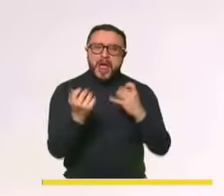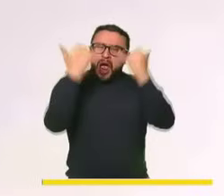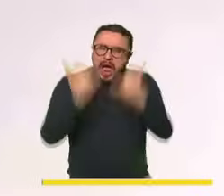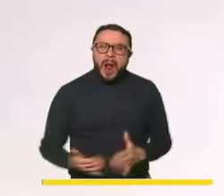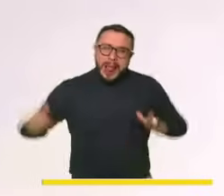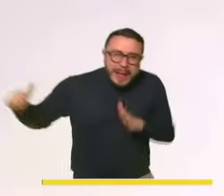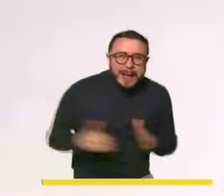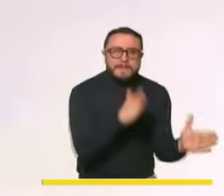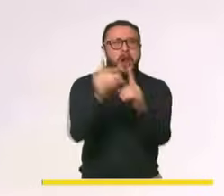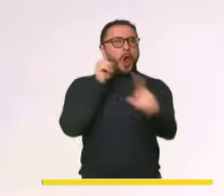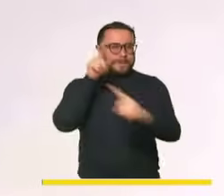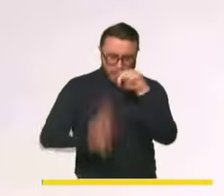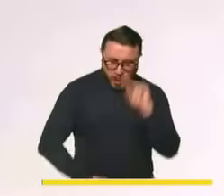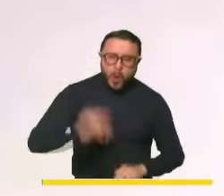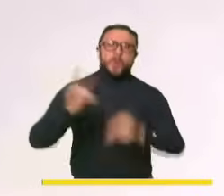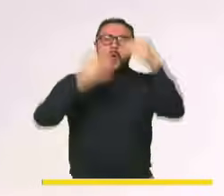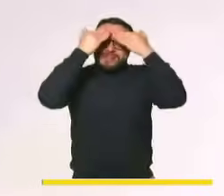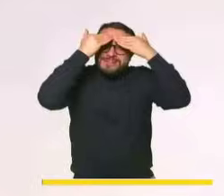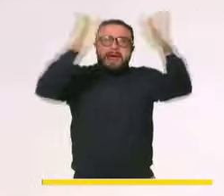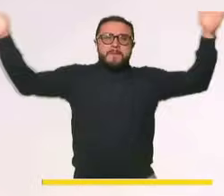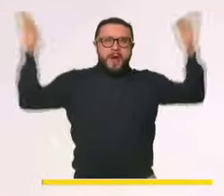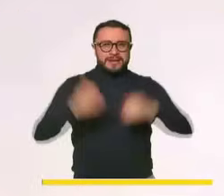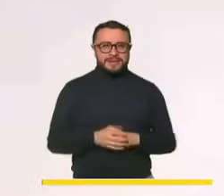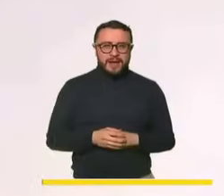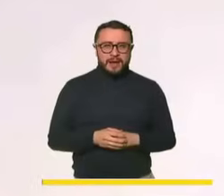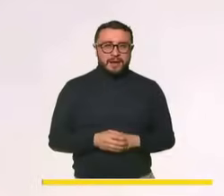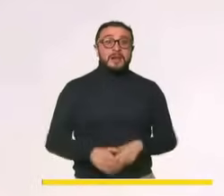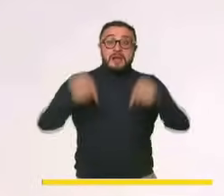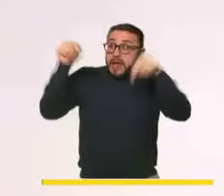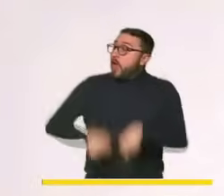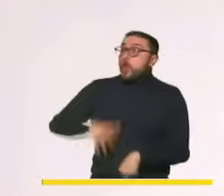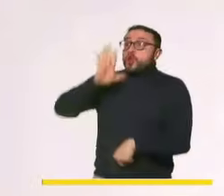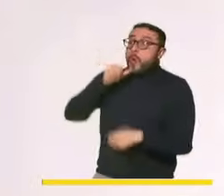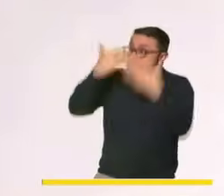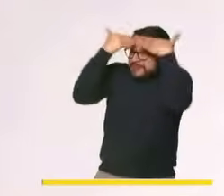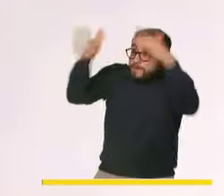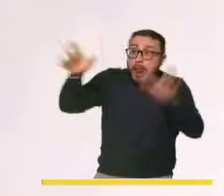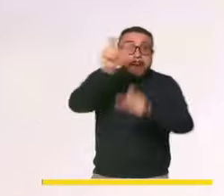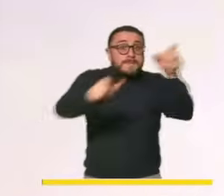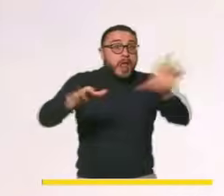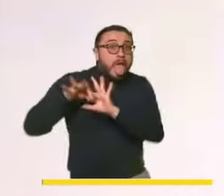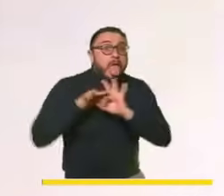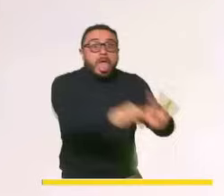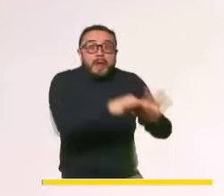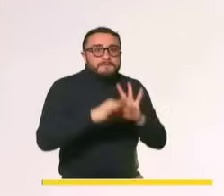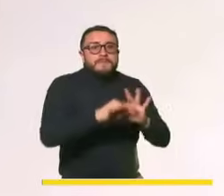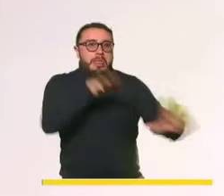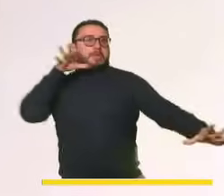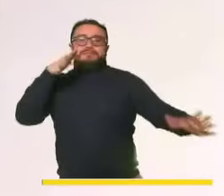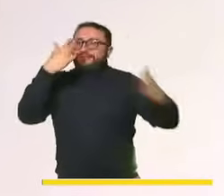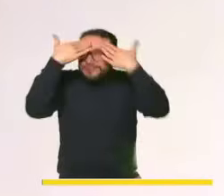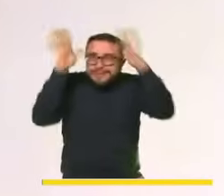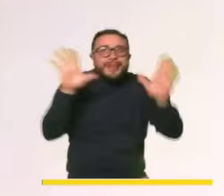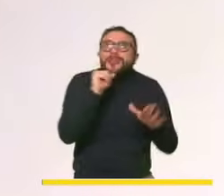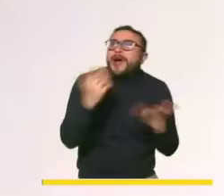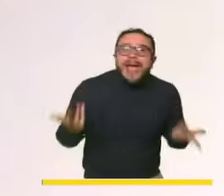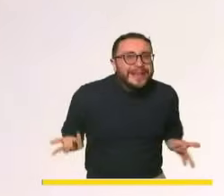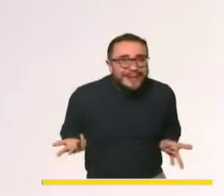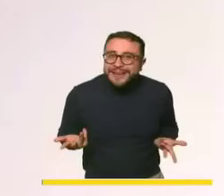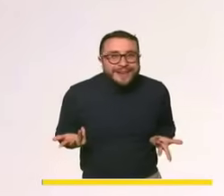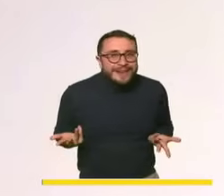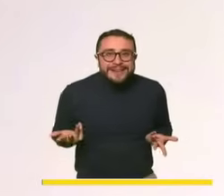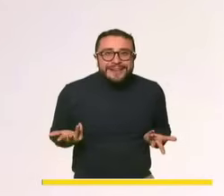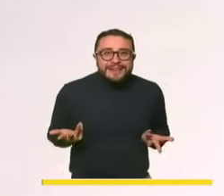de la construcción de la democracia. No hay democracia sin pueblo. No hay democracia sin